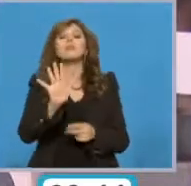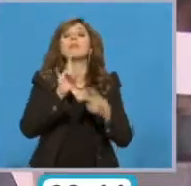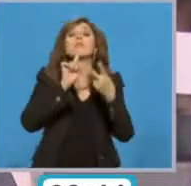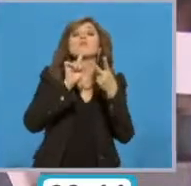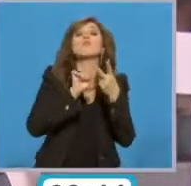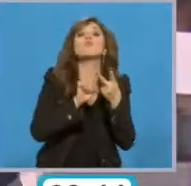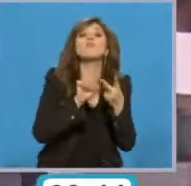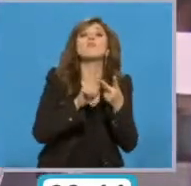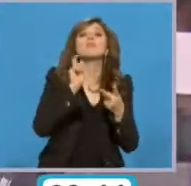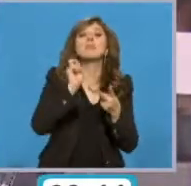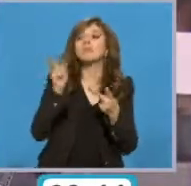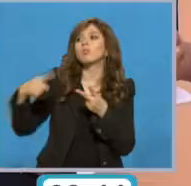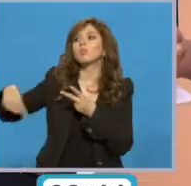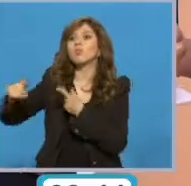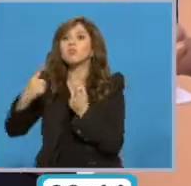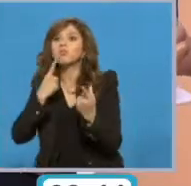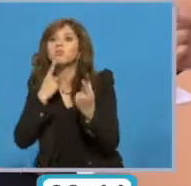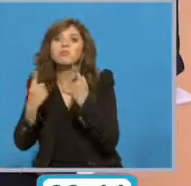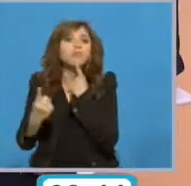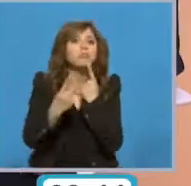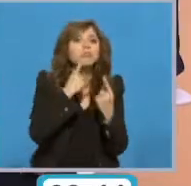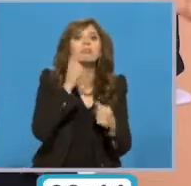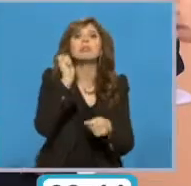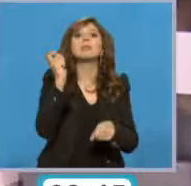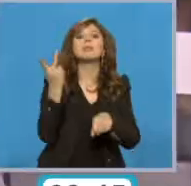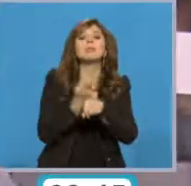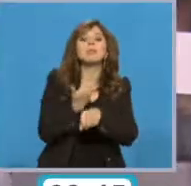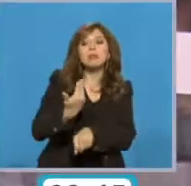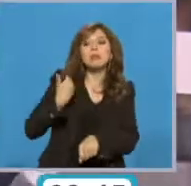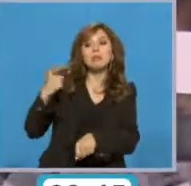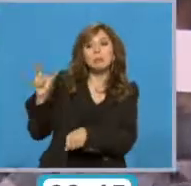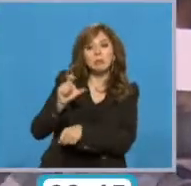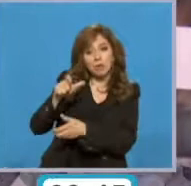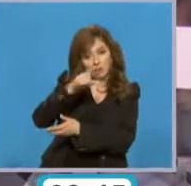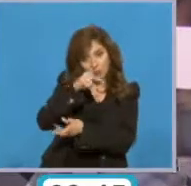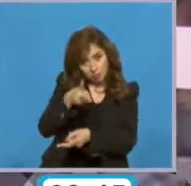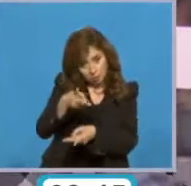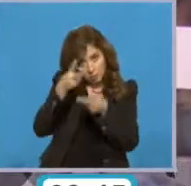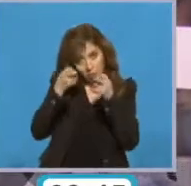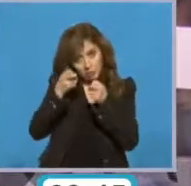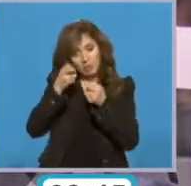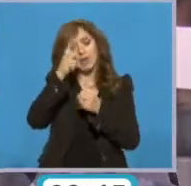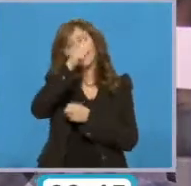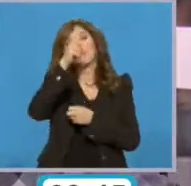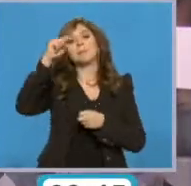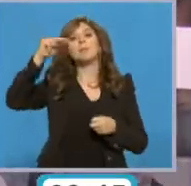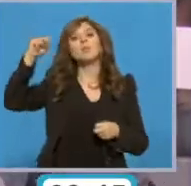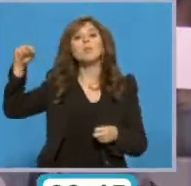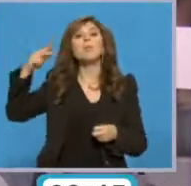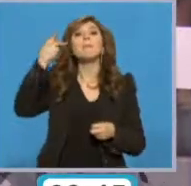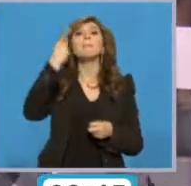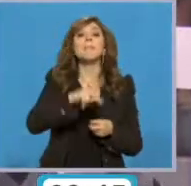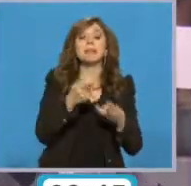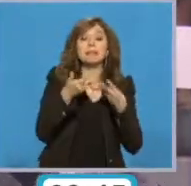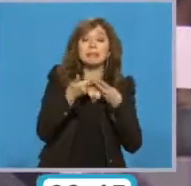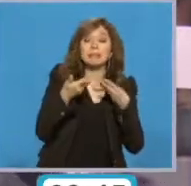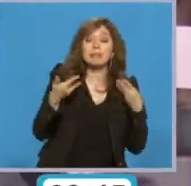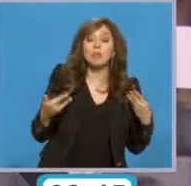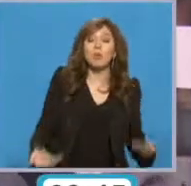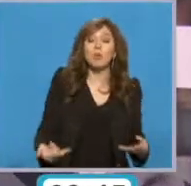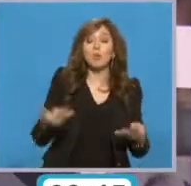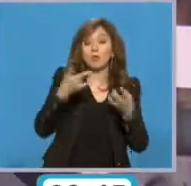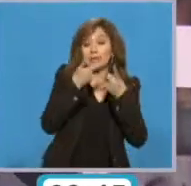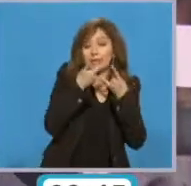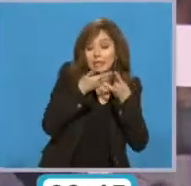que se produjo a raíz de su robo. Y otra cosa, bueno, claro, hay que decir también que la historia del arte del principios del siglo